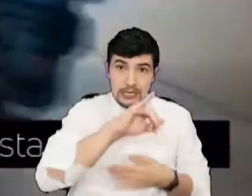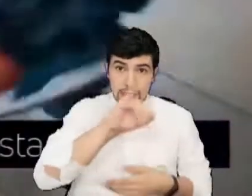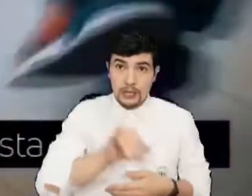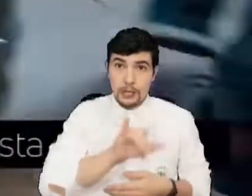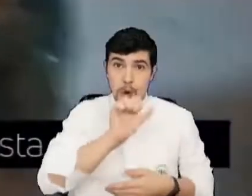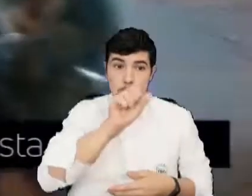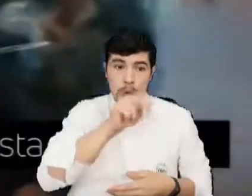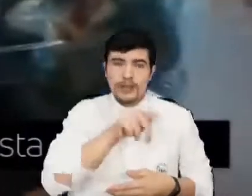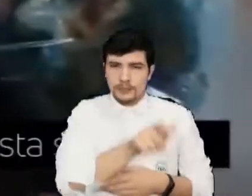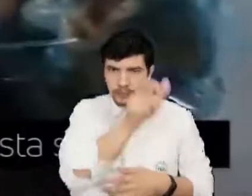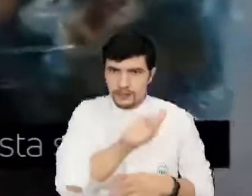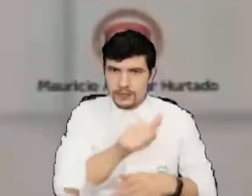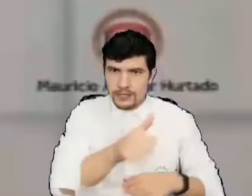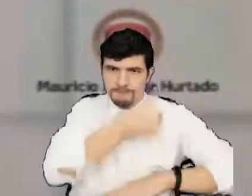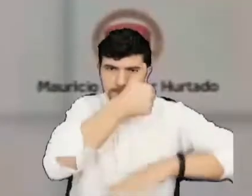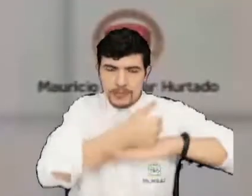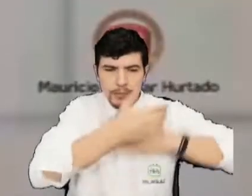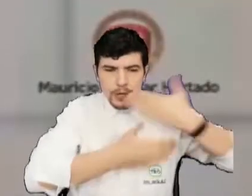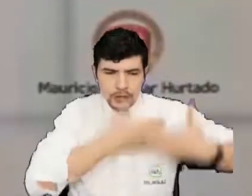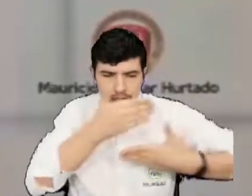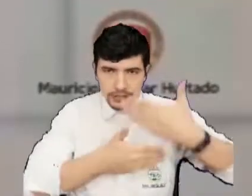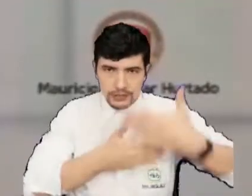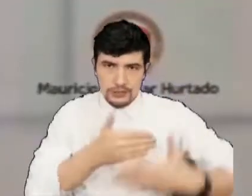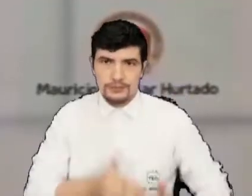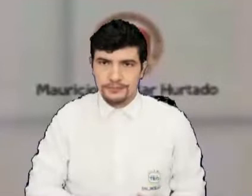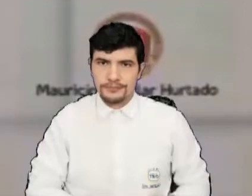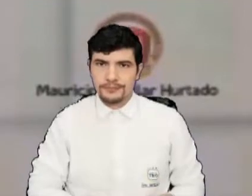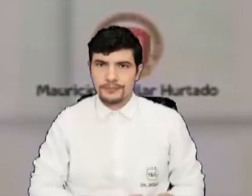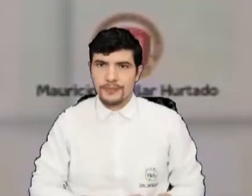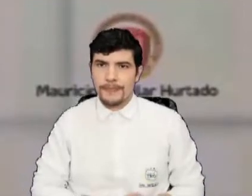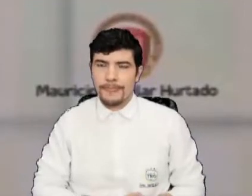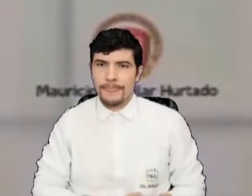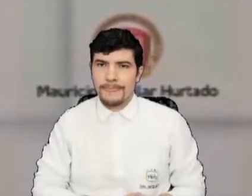el director de Prospectiva Territorial. Se han entregado a la fecha